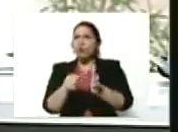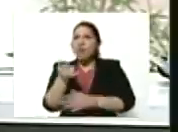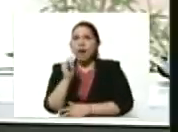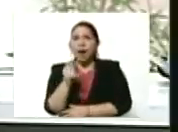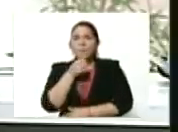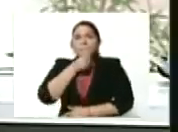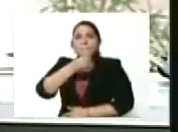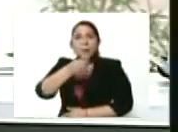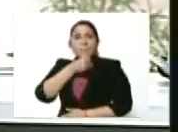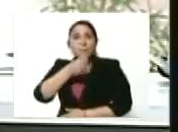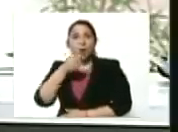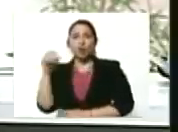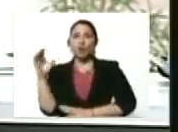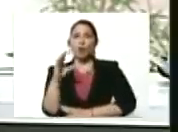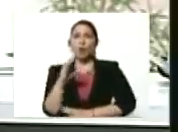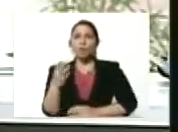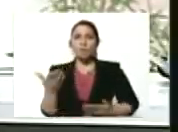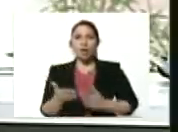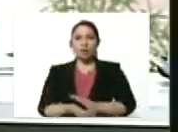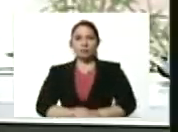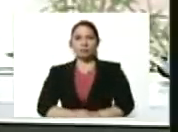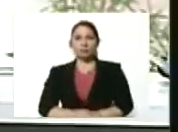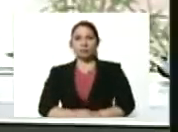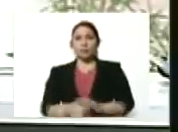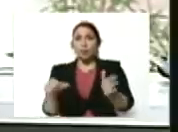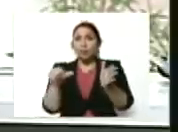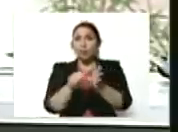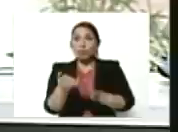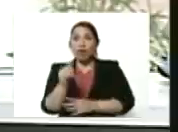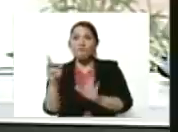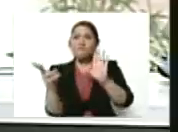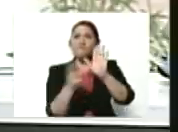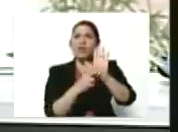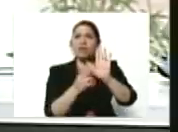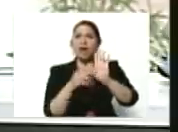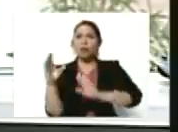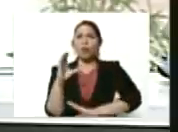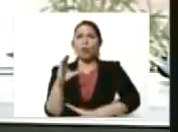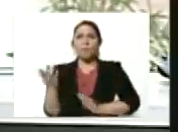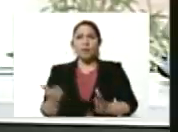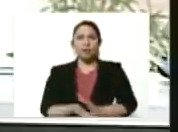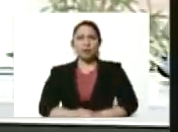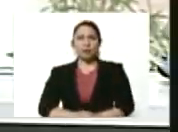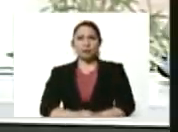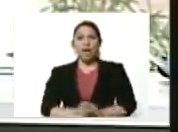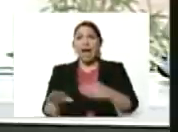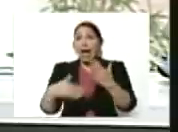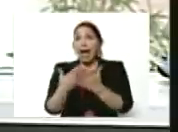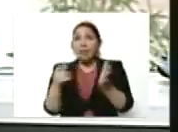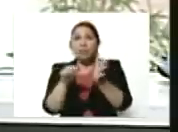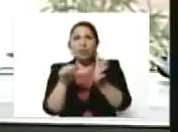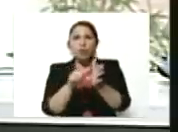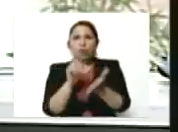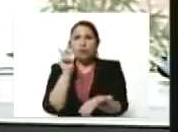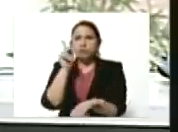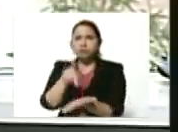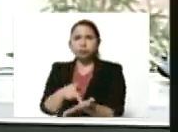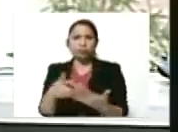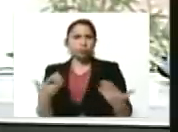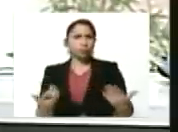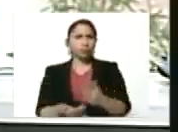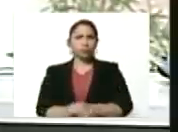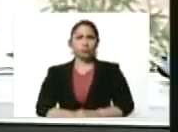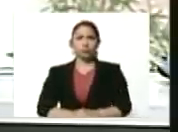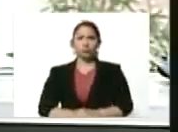medios de comunicación de Colombia? ¿Dónde está la verdad de Colombia? ¿Hasta dónde van a llegar? Es